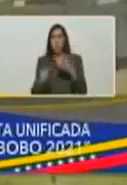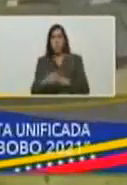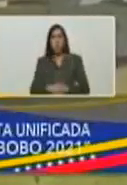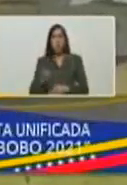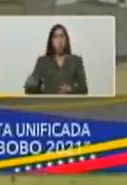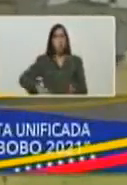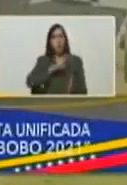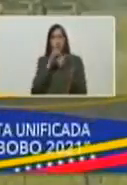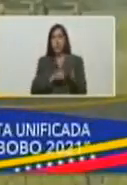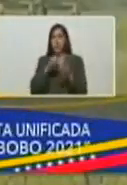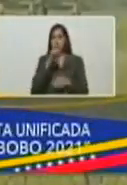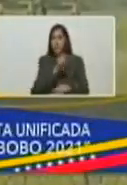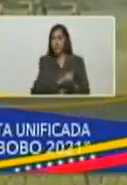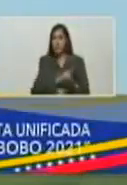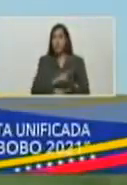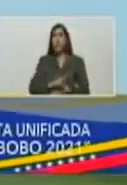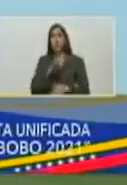de